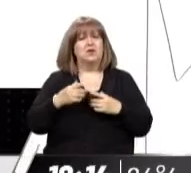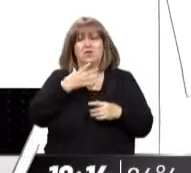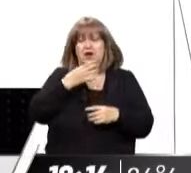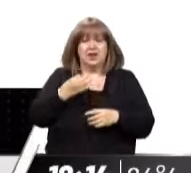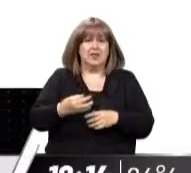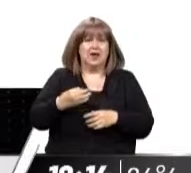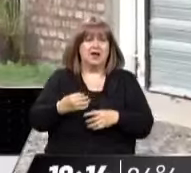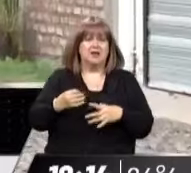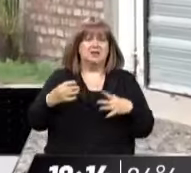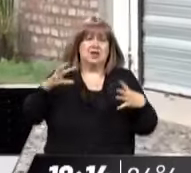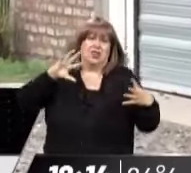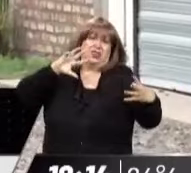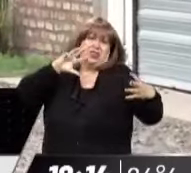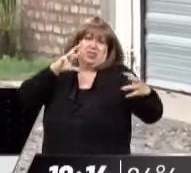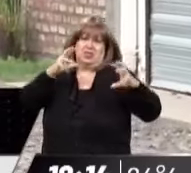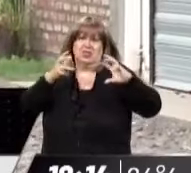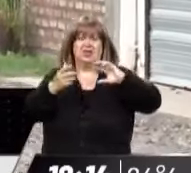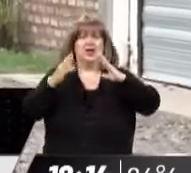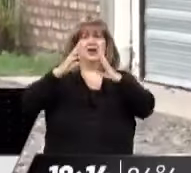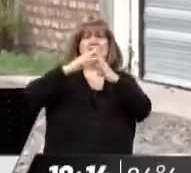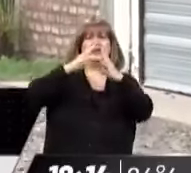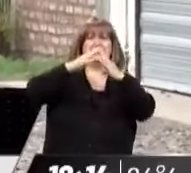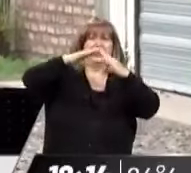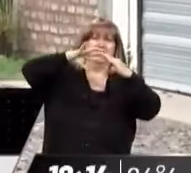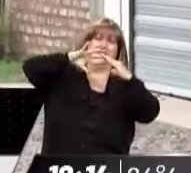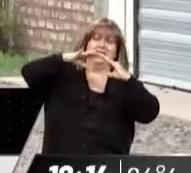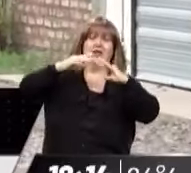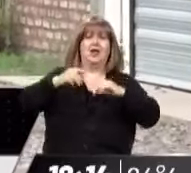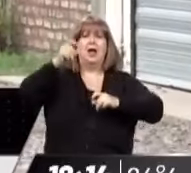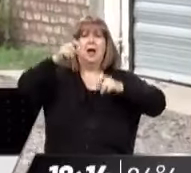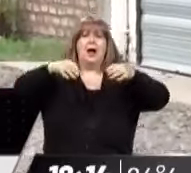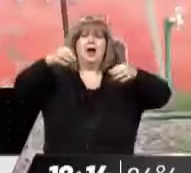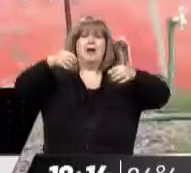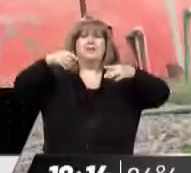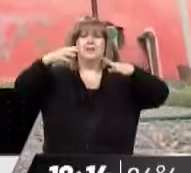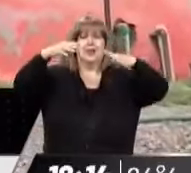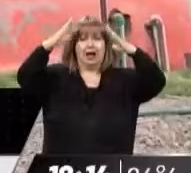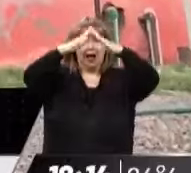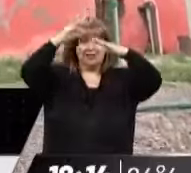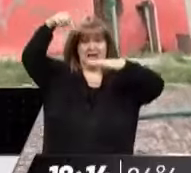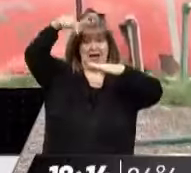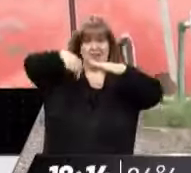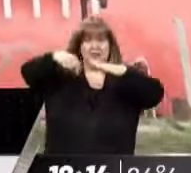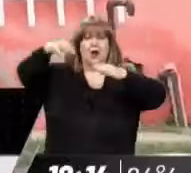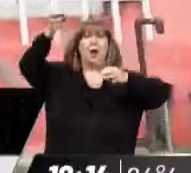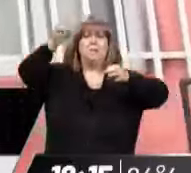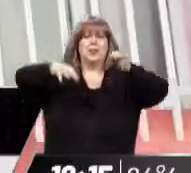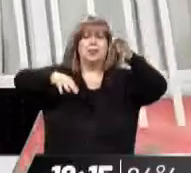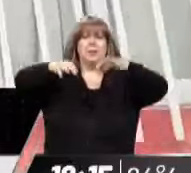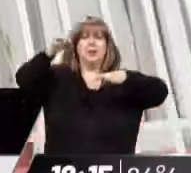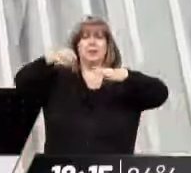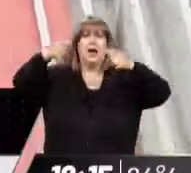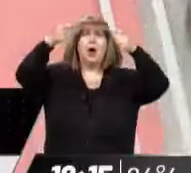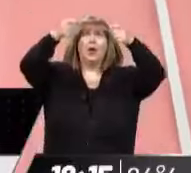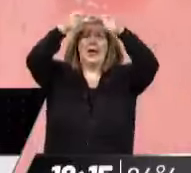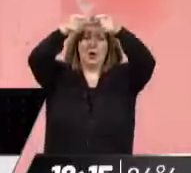que sí, ha desarmado muchísimo, ha roto muchos techos, hay un montón de gente que se llueve, sin contar que para allá los árboles, la luz. Es un